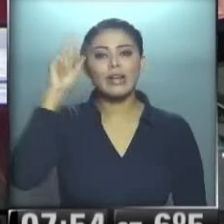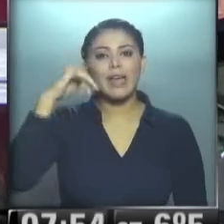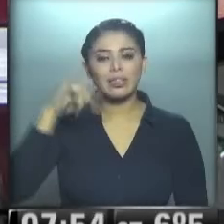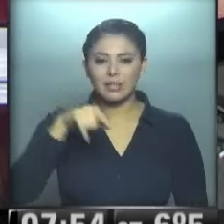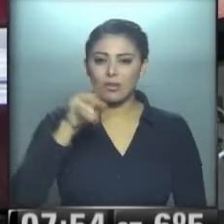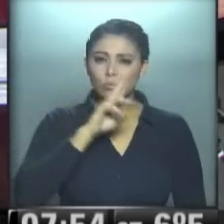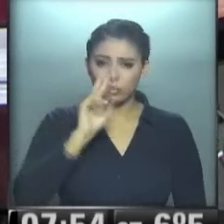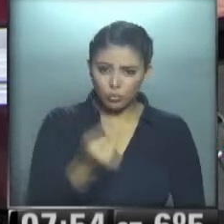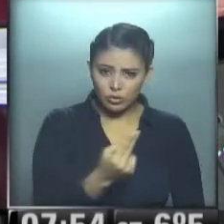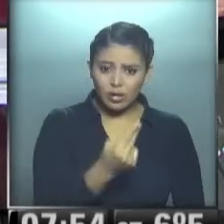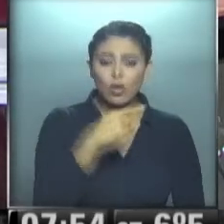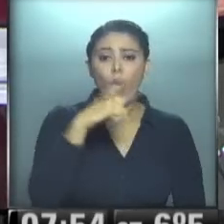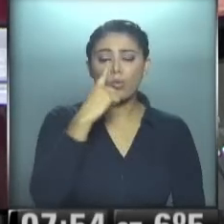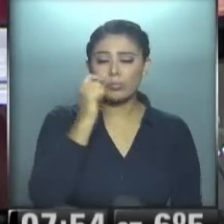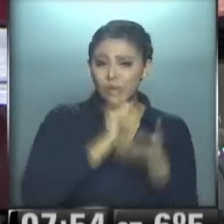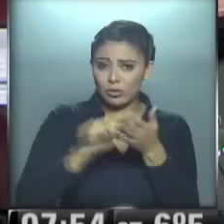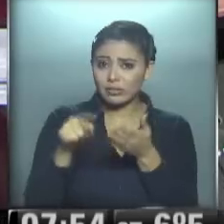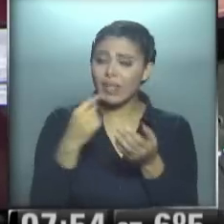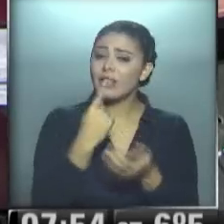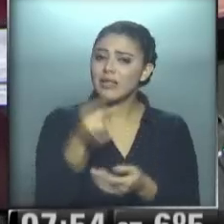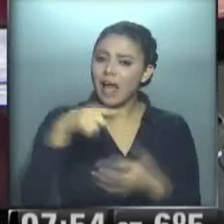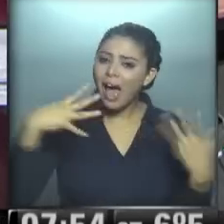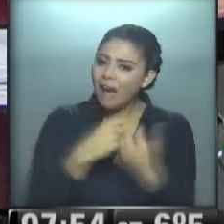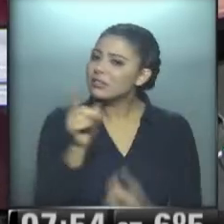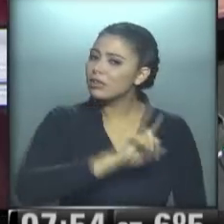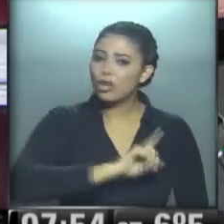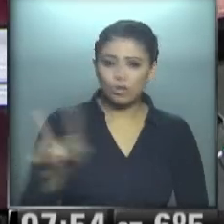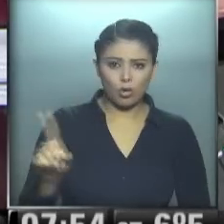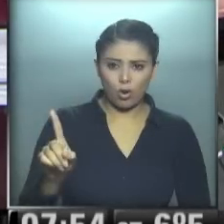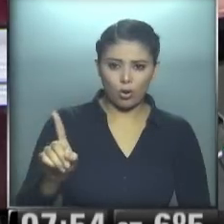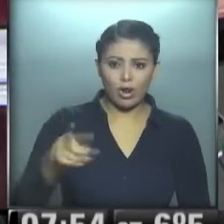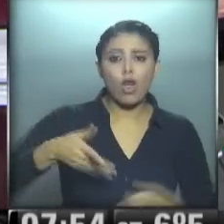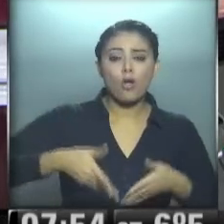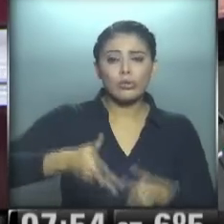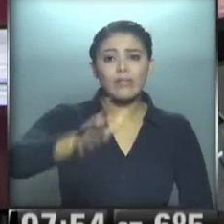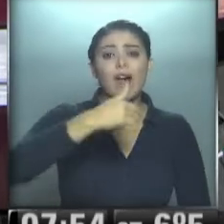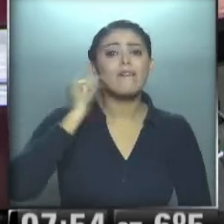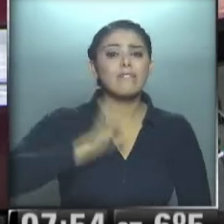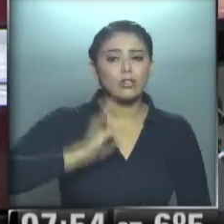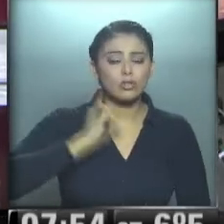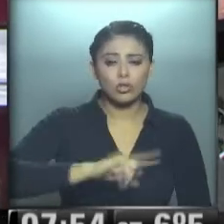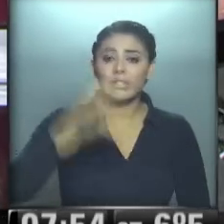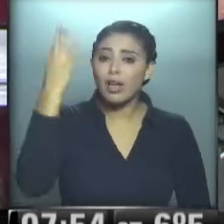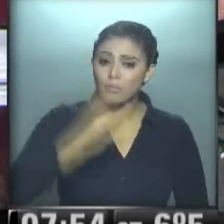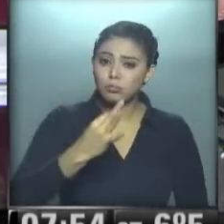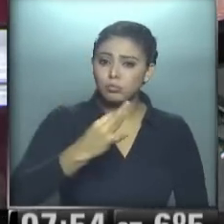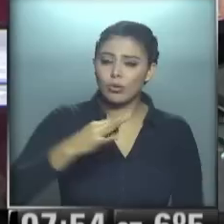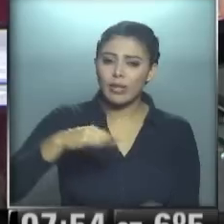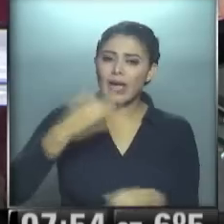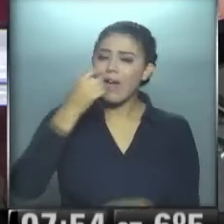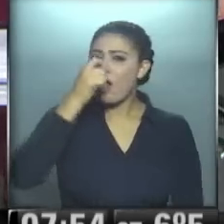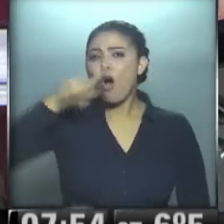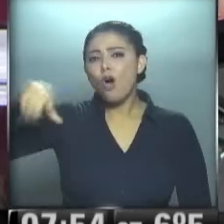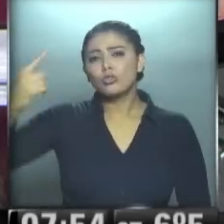falleció. Uno de ellos, Fernando Bruno, dijo que no fue un accidente lo ocurrido en la ruta hacia Belo Horizonte, sino que los chocaron a muy